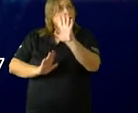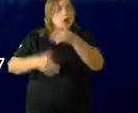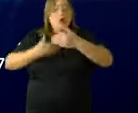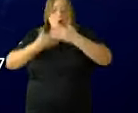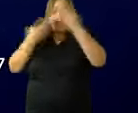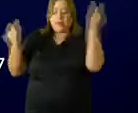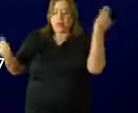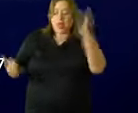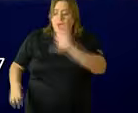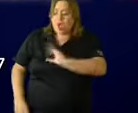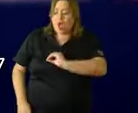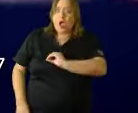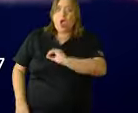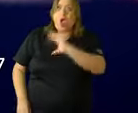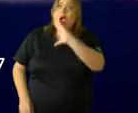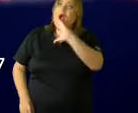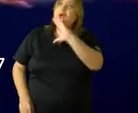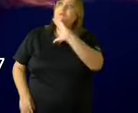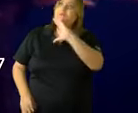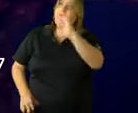algo que se llama fe.